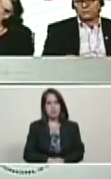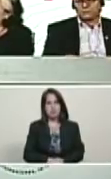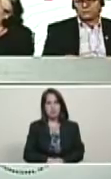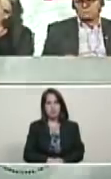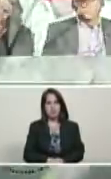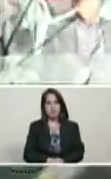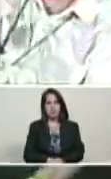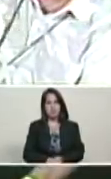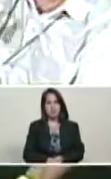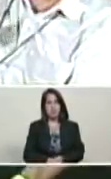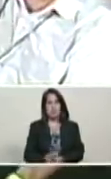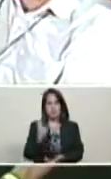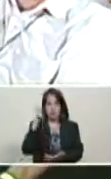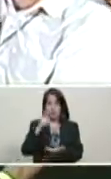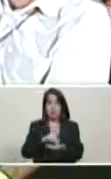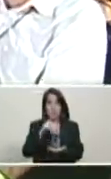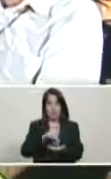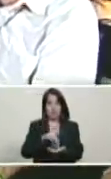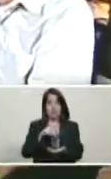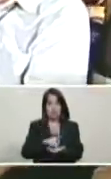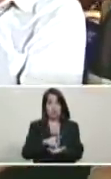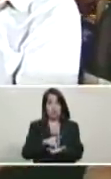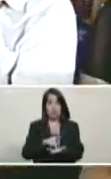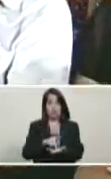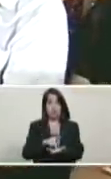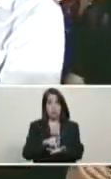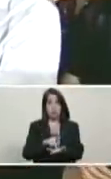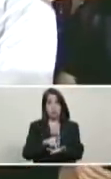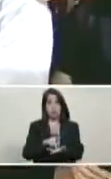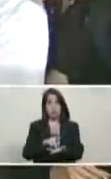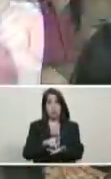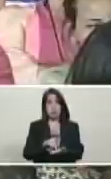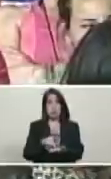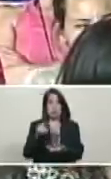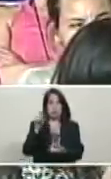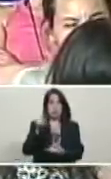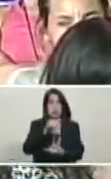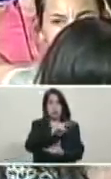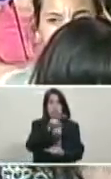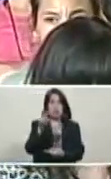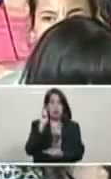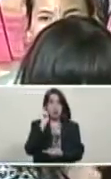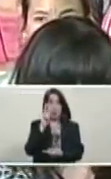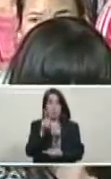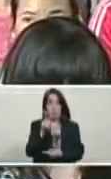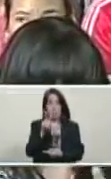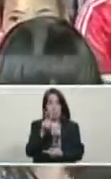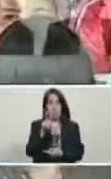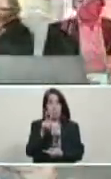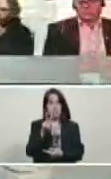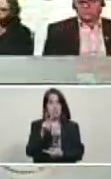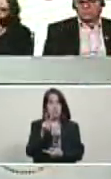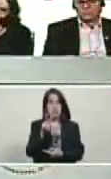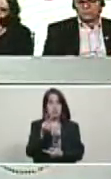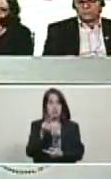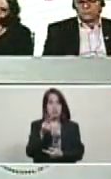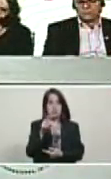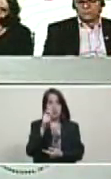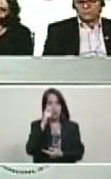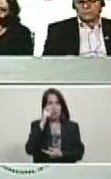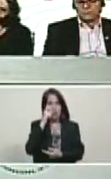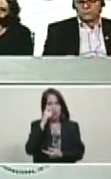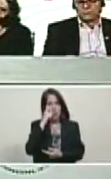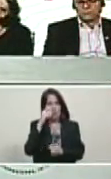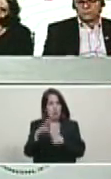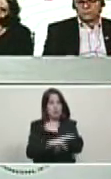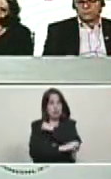para haber participado en un complot como ustedes pueden ver detrás de los delincuentes criminales no